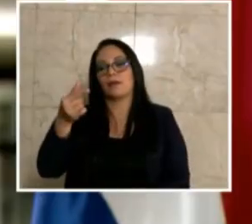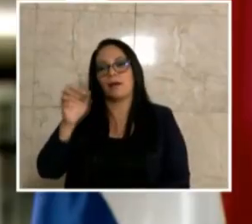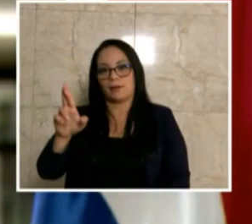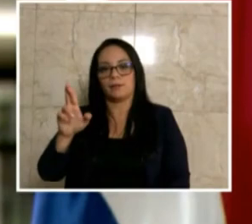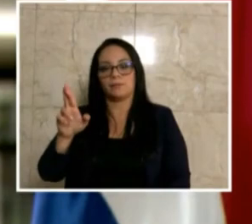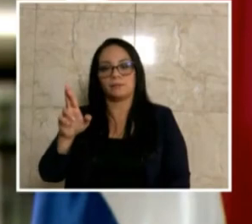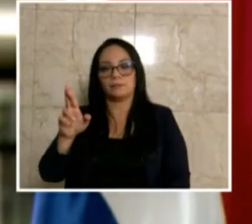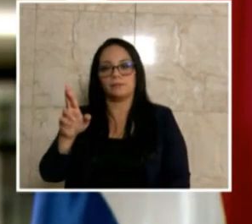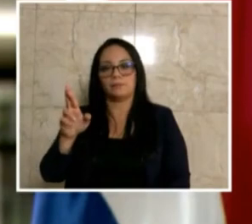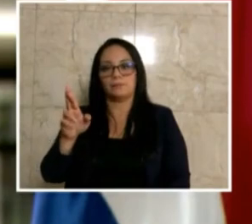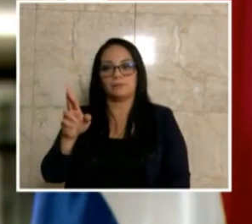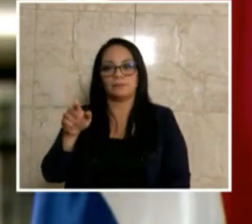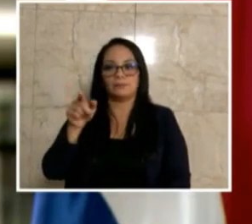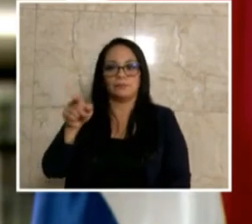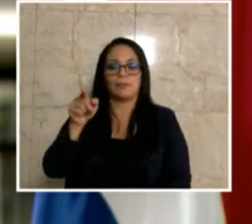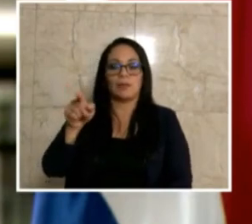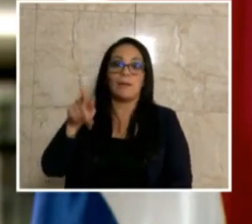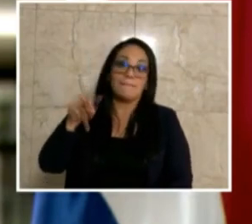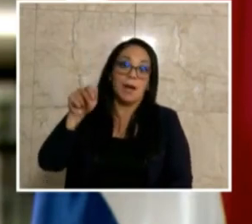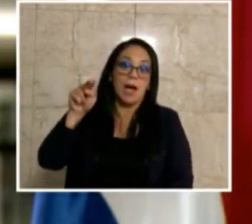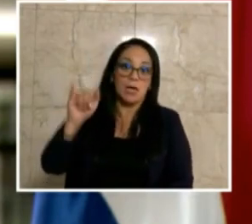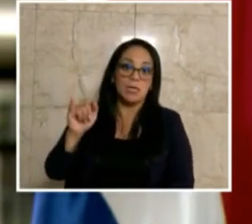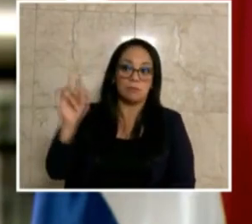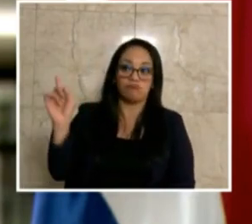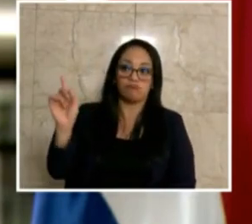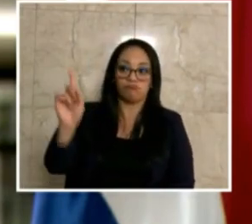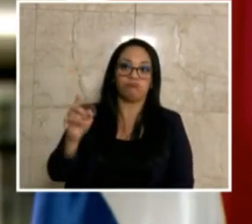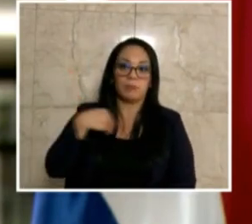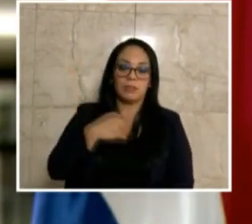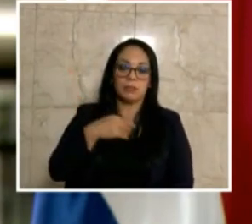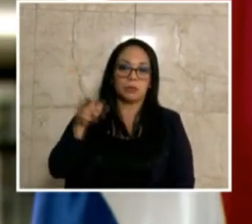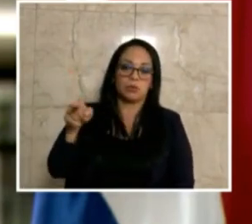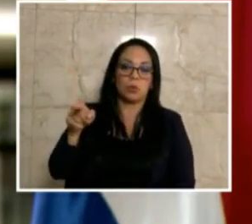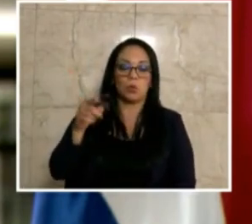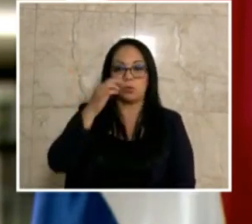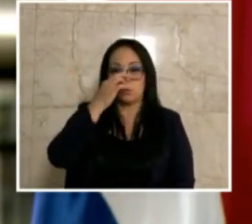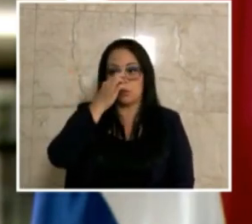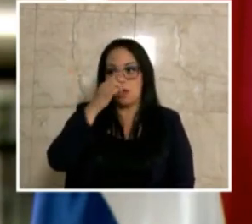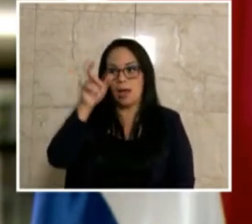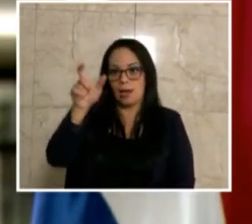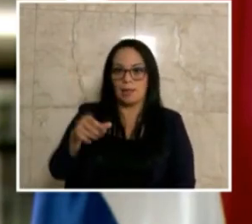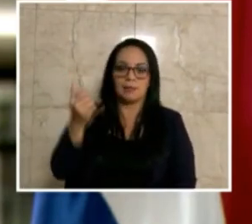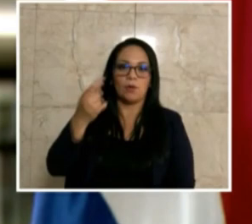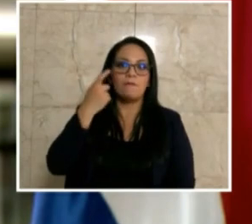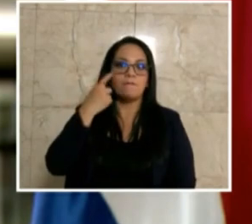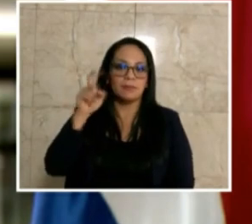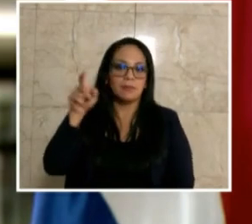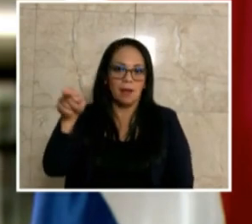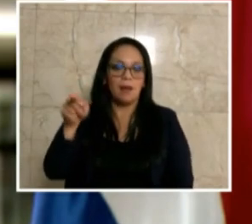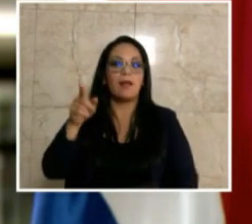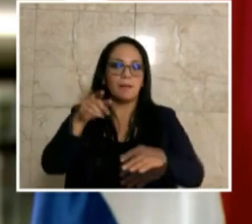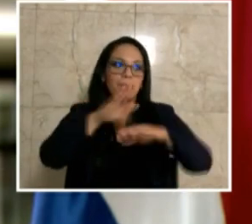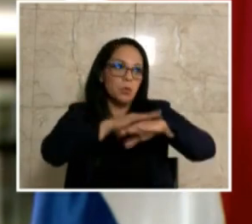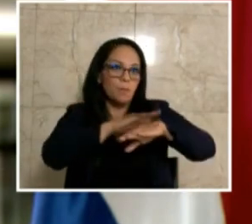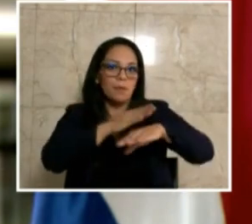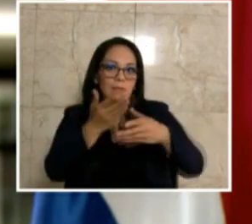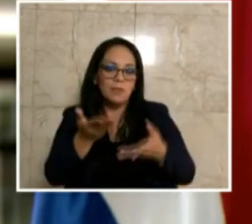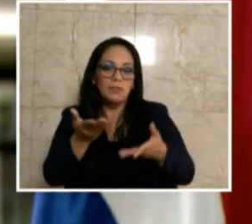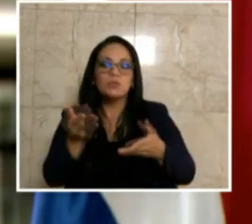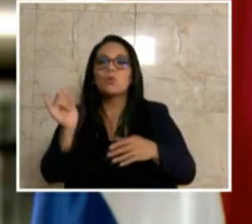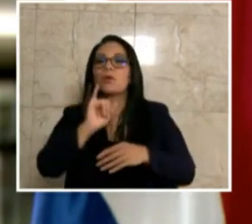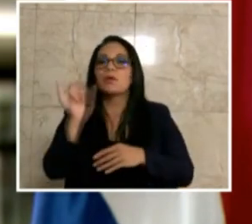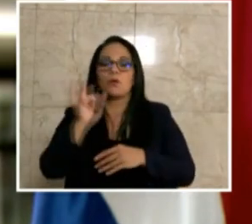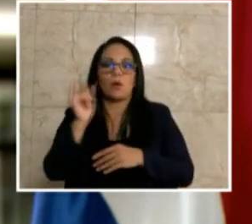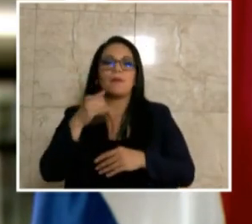un candidato ideal para el pani el es fiscal pidió permiso al igual que lo pidió